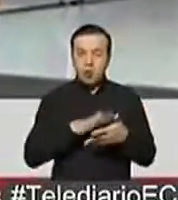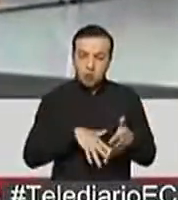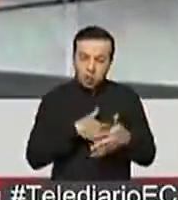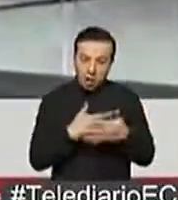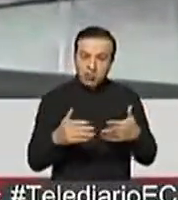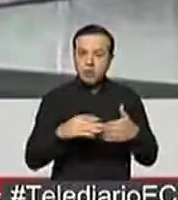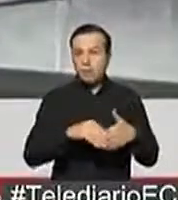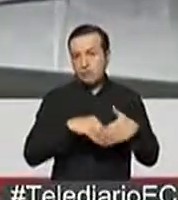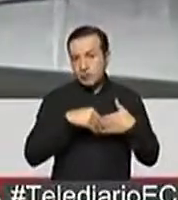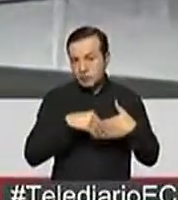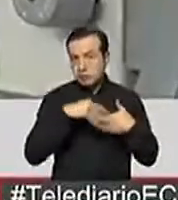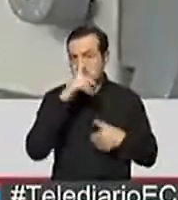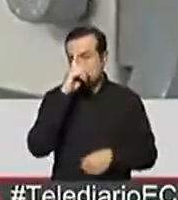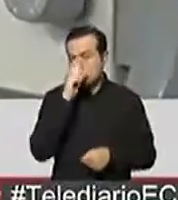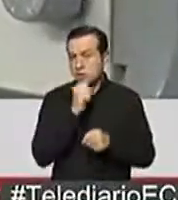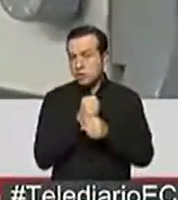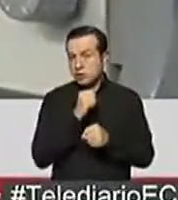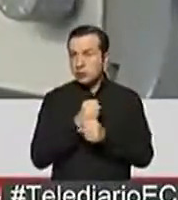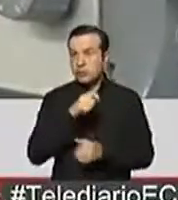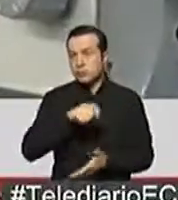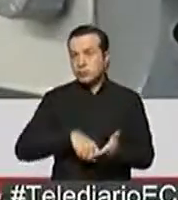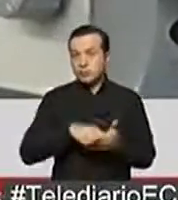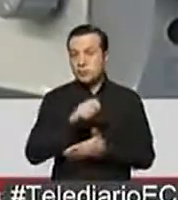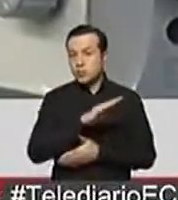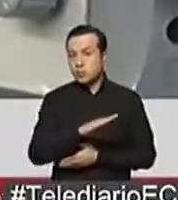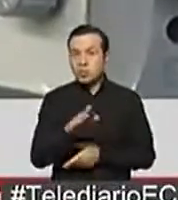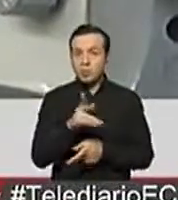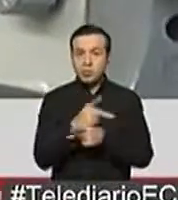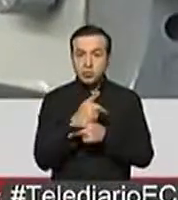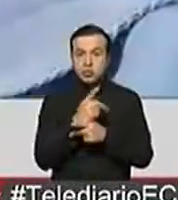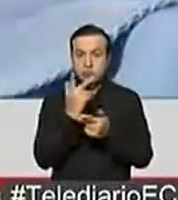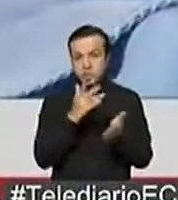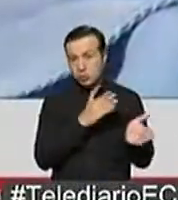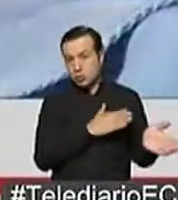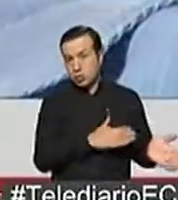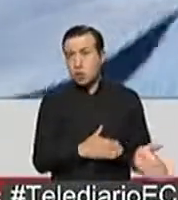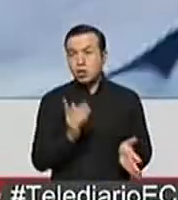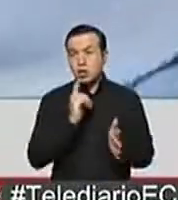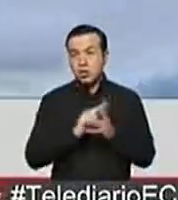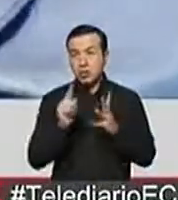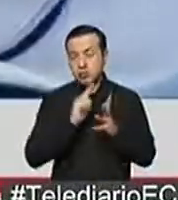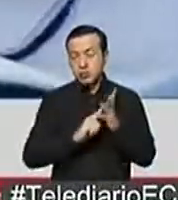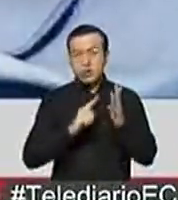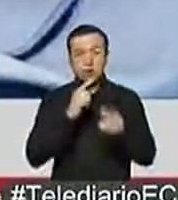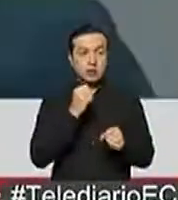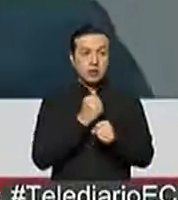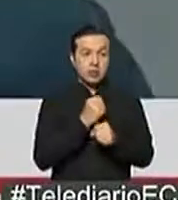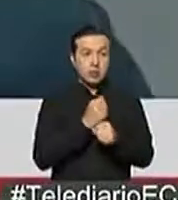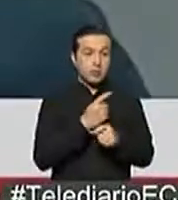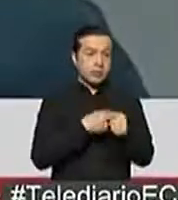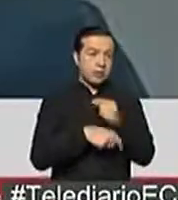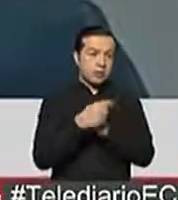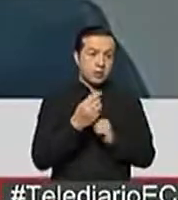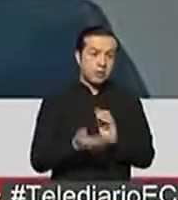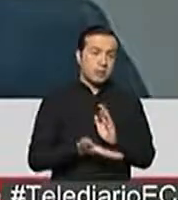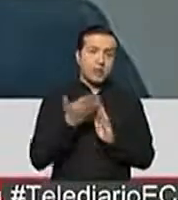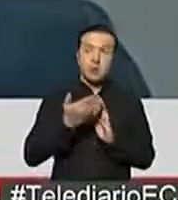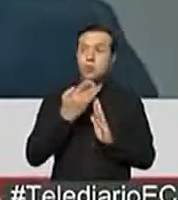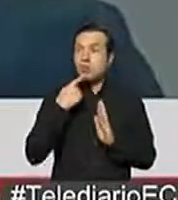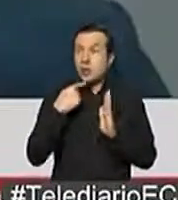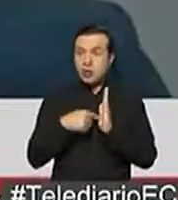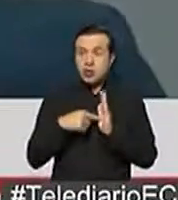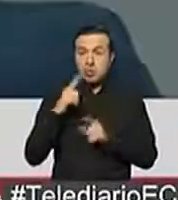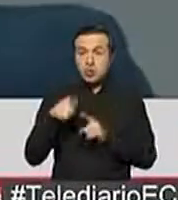para contratar al personal, pues sus niveles de producción están determinados por las diferentes temporadas de ventas. Donde nosotros tenemos los